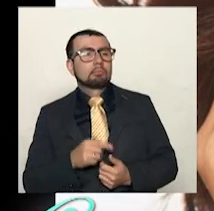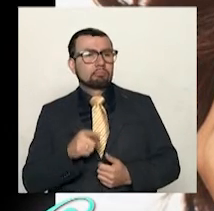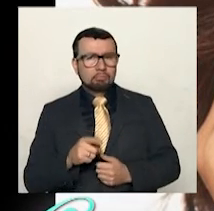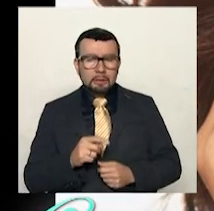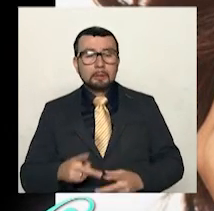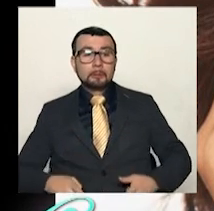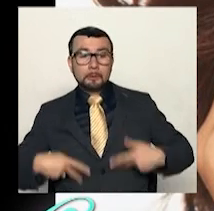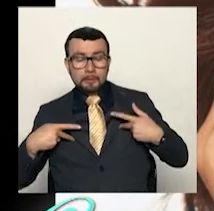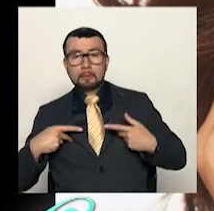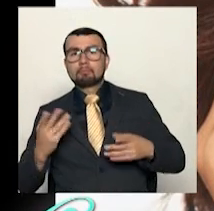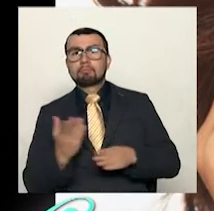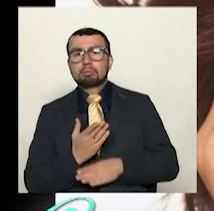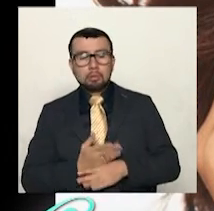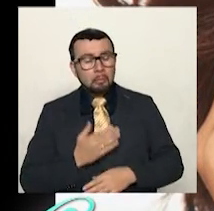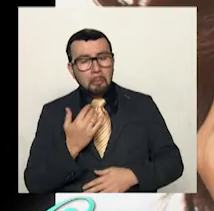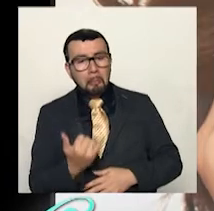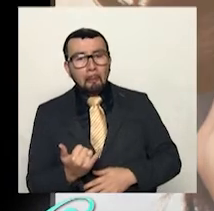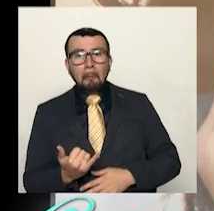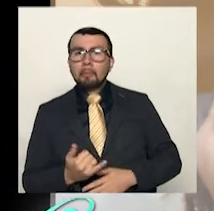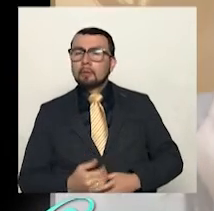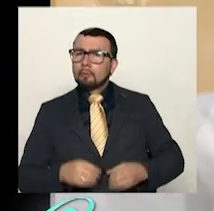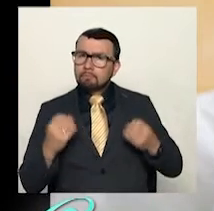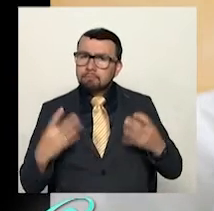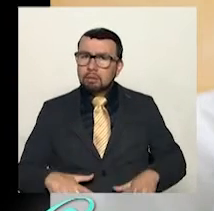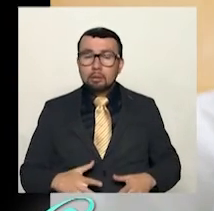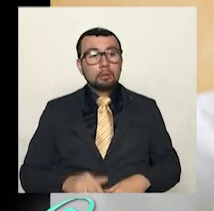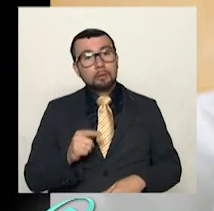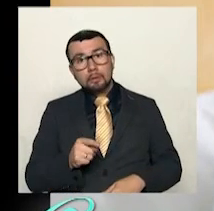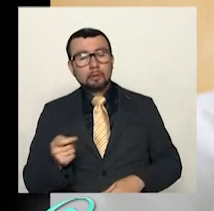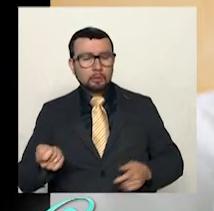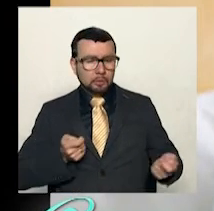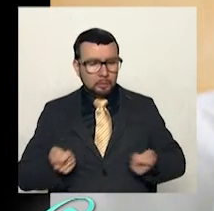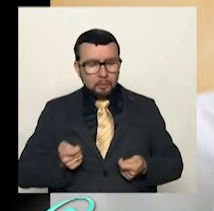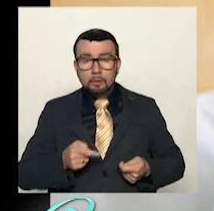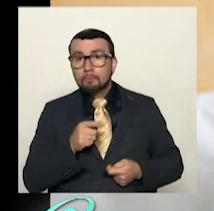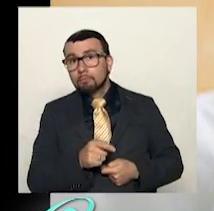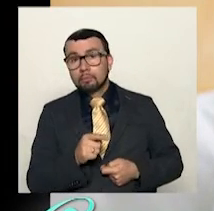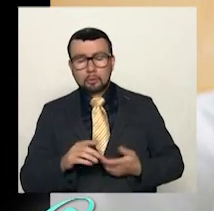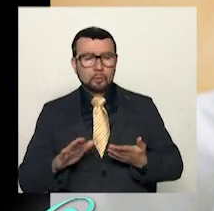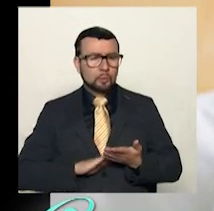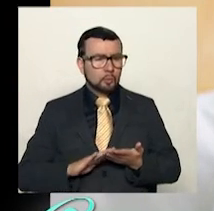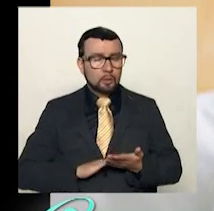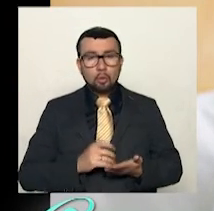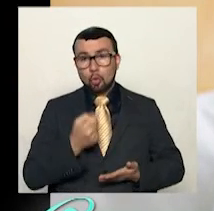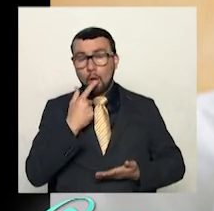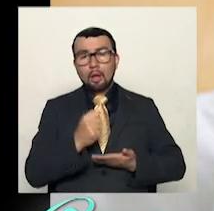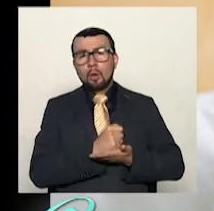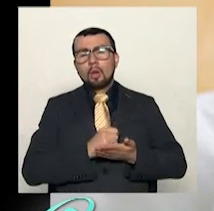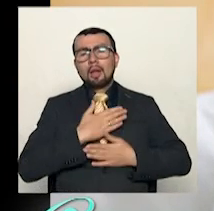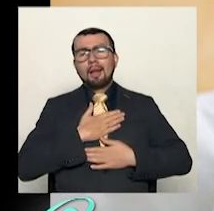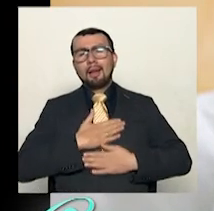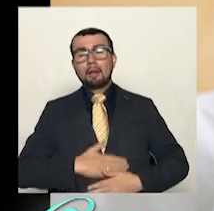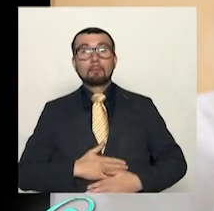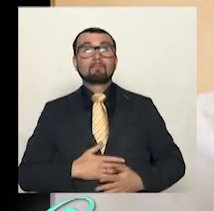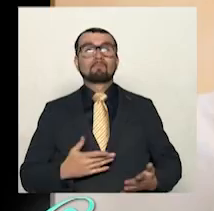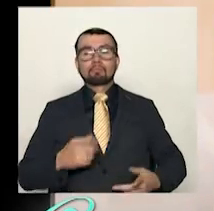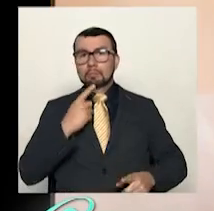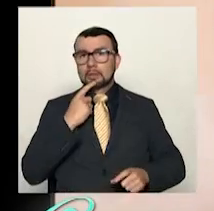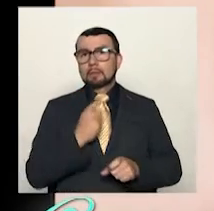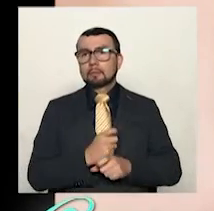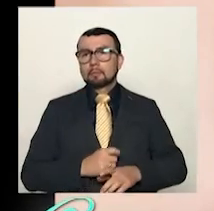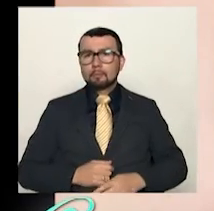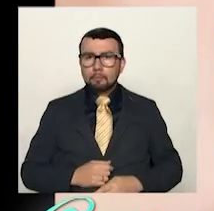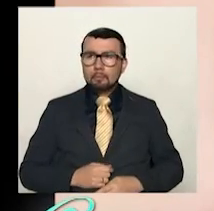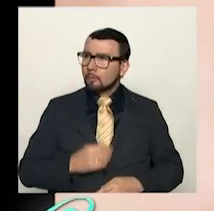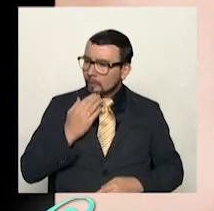la vida o la pérdida de un órgano o una enfermedad crónica cuando usamos de manera inadecuada un analgésico. Y entonces, continuando